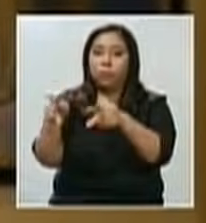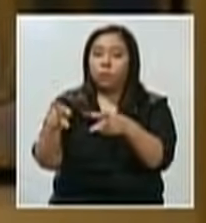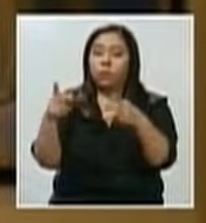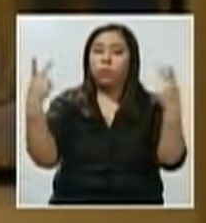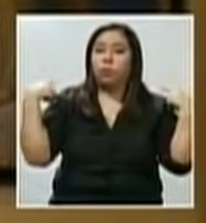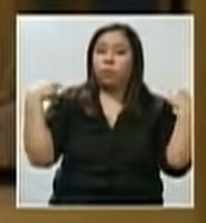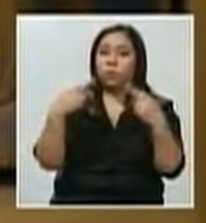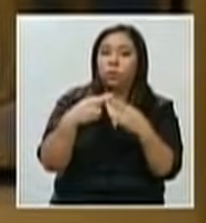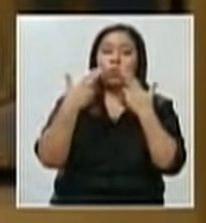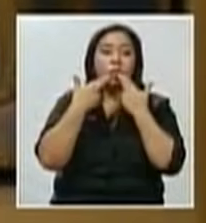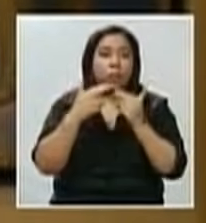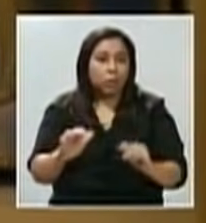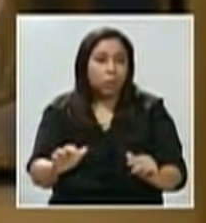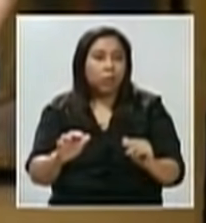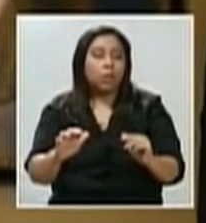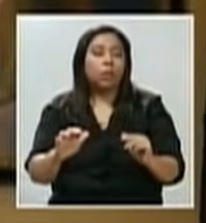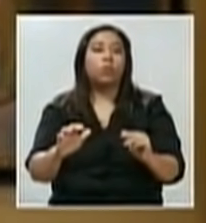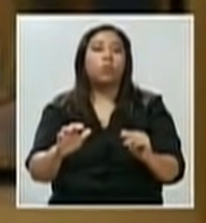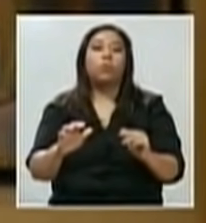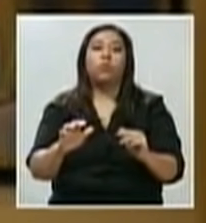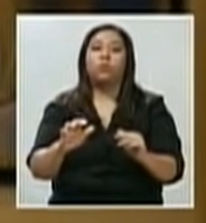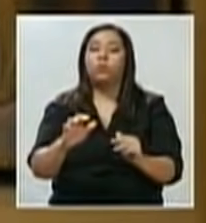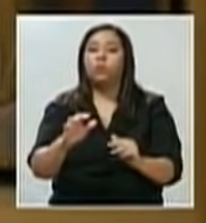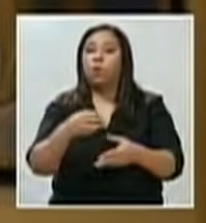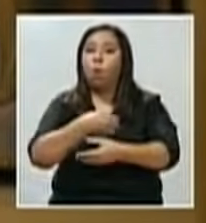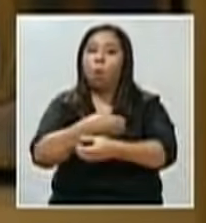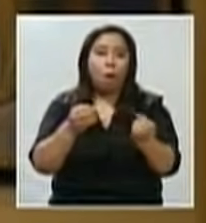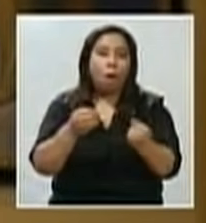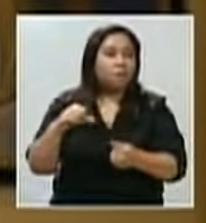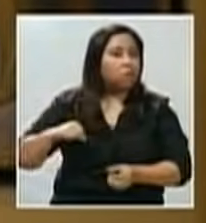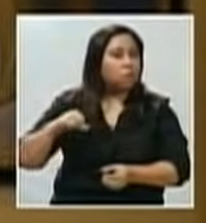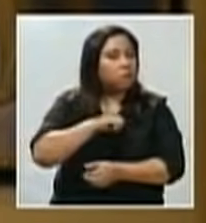educativa. Estamos avanzando con la Secretaría